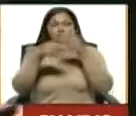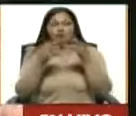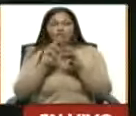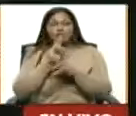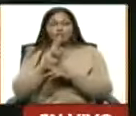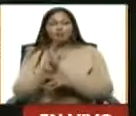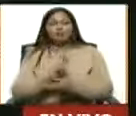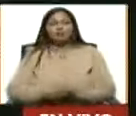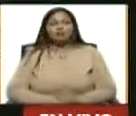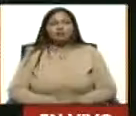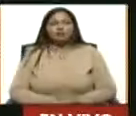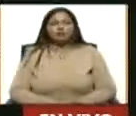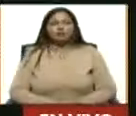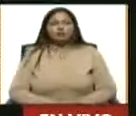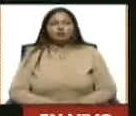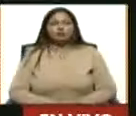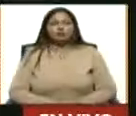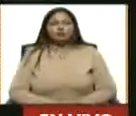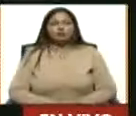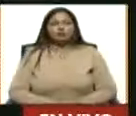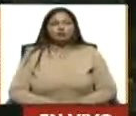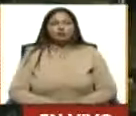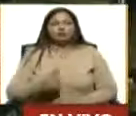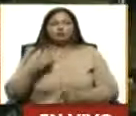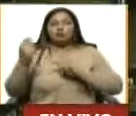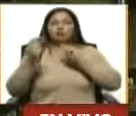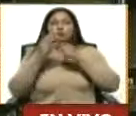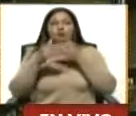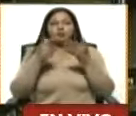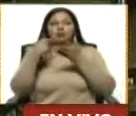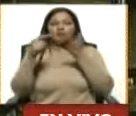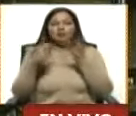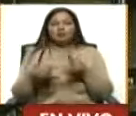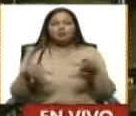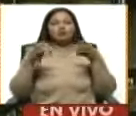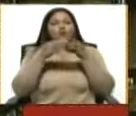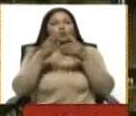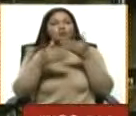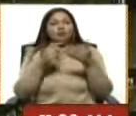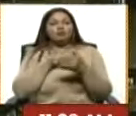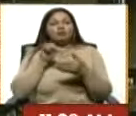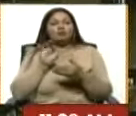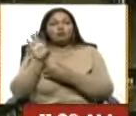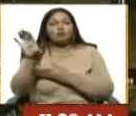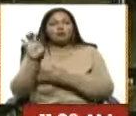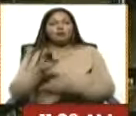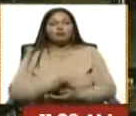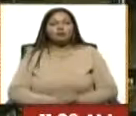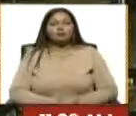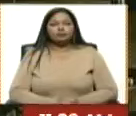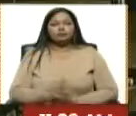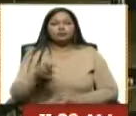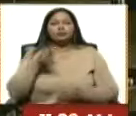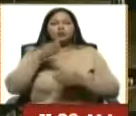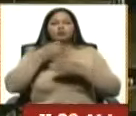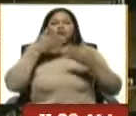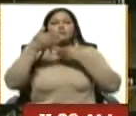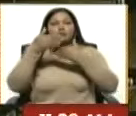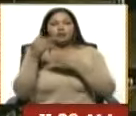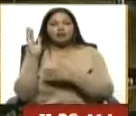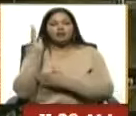resultados. Además, esta propuesta ha sido debatida ampliamente en los distintos sectores de nuestro país, también ha sido conversada en la